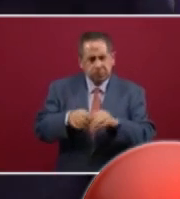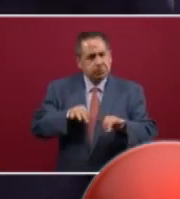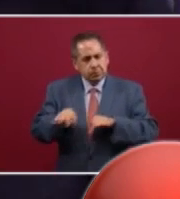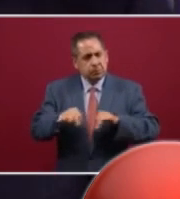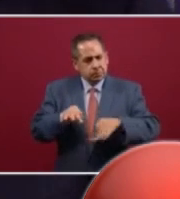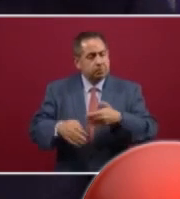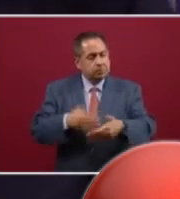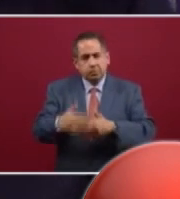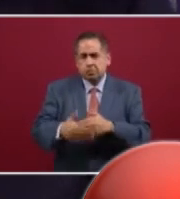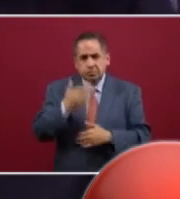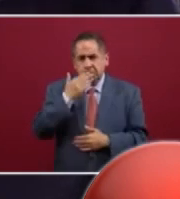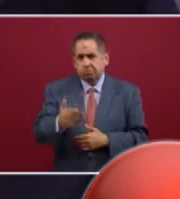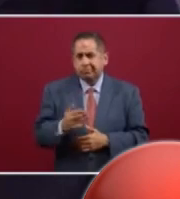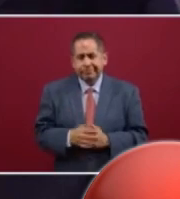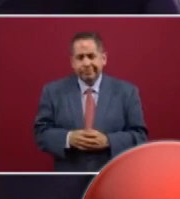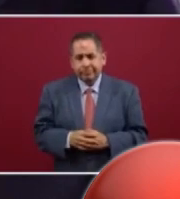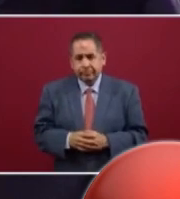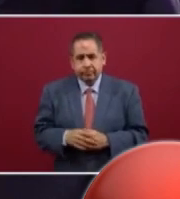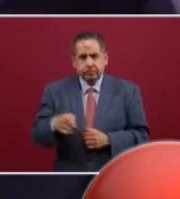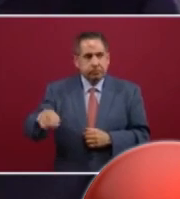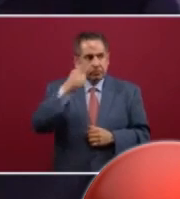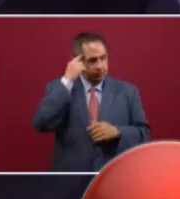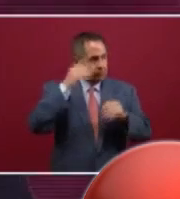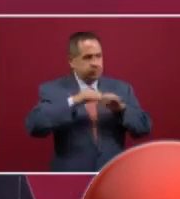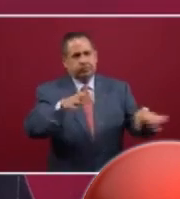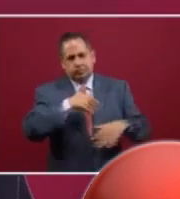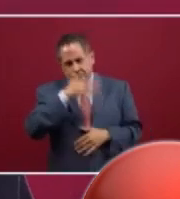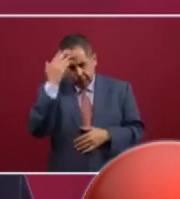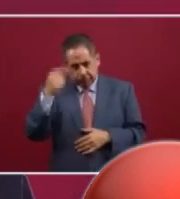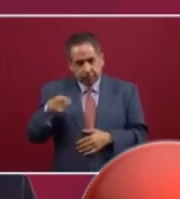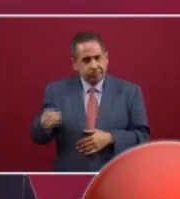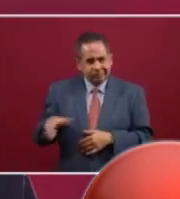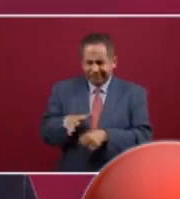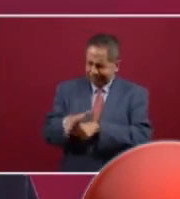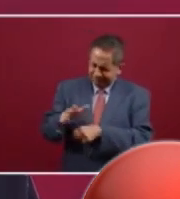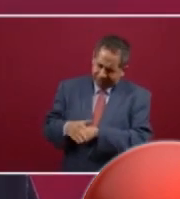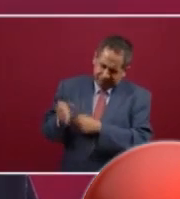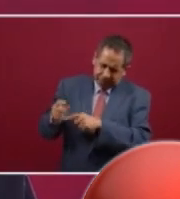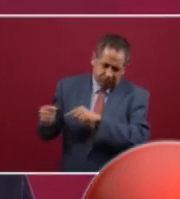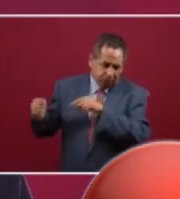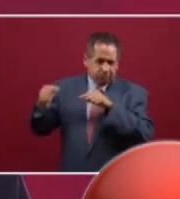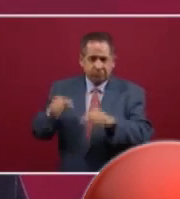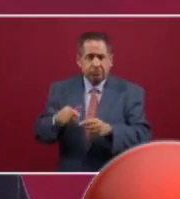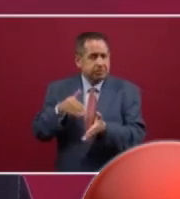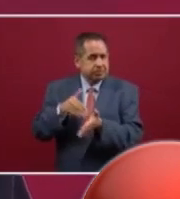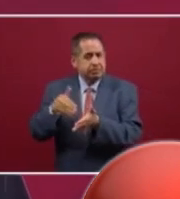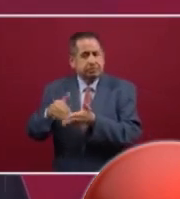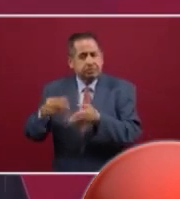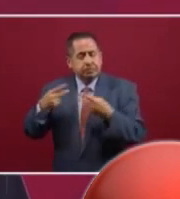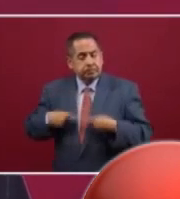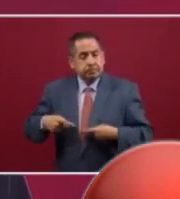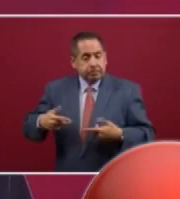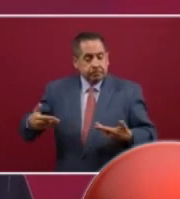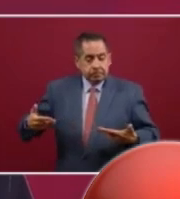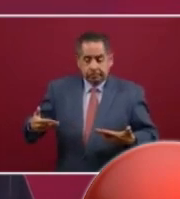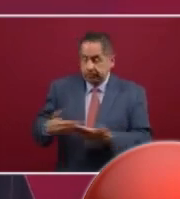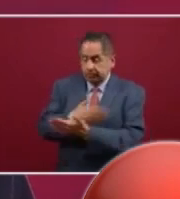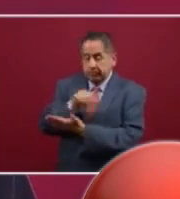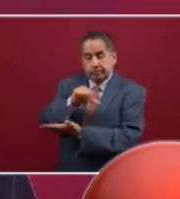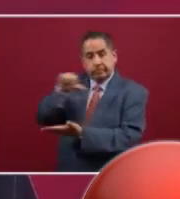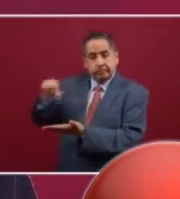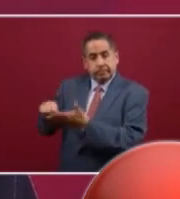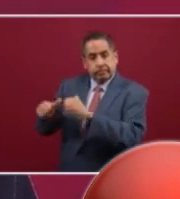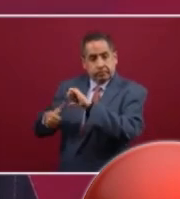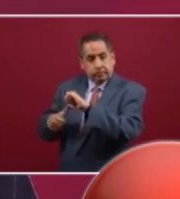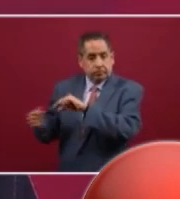Esto no se sabe mucho, pero hay miles de trabajadores centroamericanos en